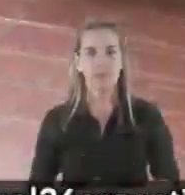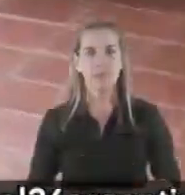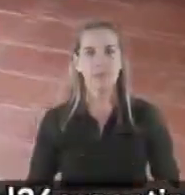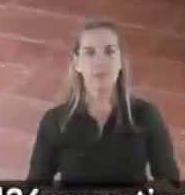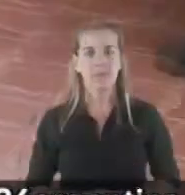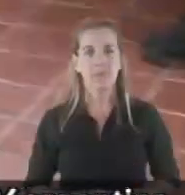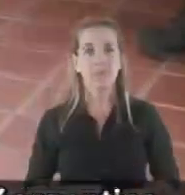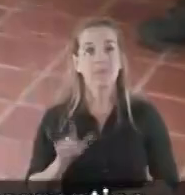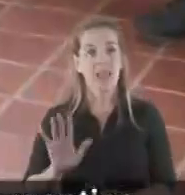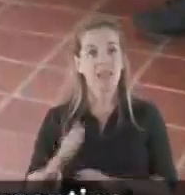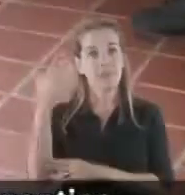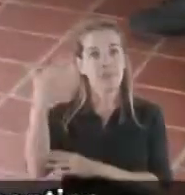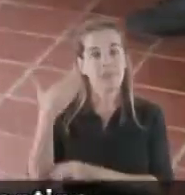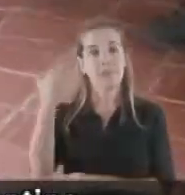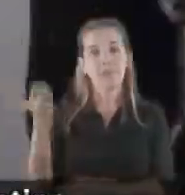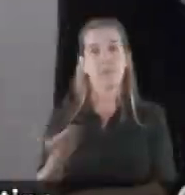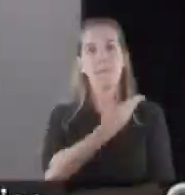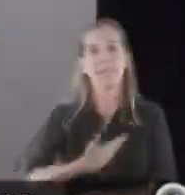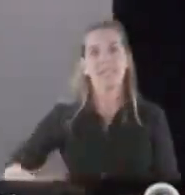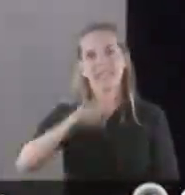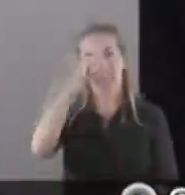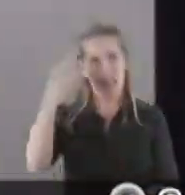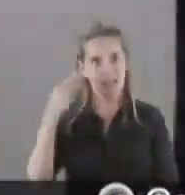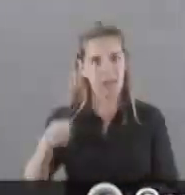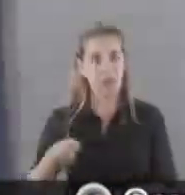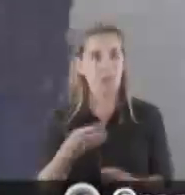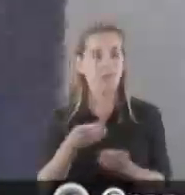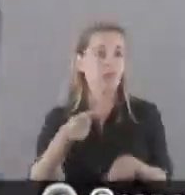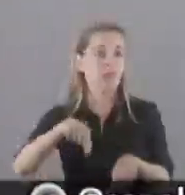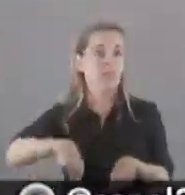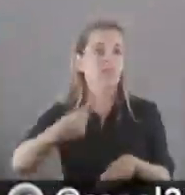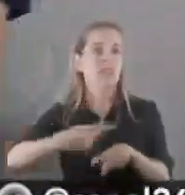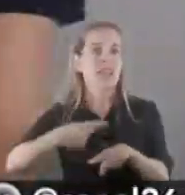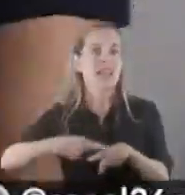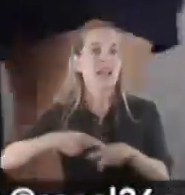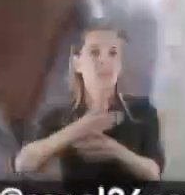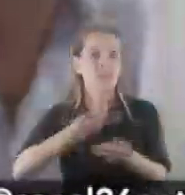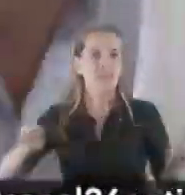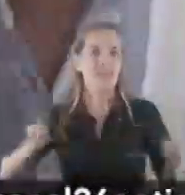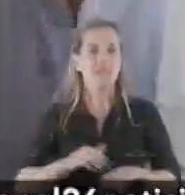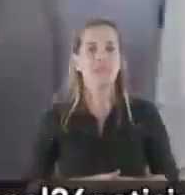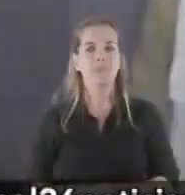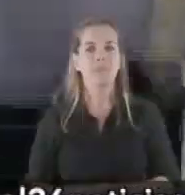Con las palabras del señor Presidente de la Nación, damos por finalizado este acto en que